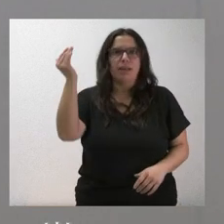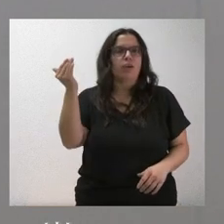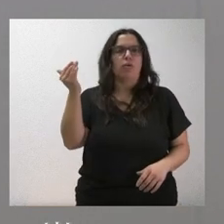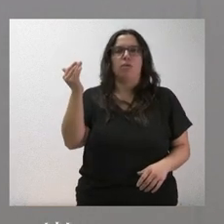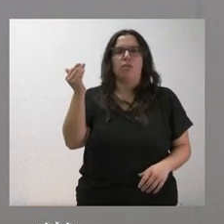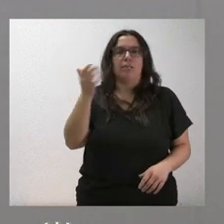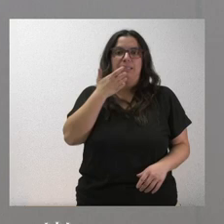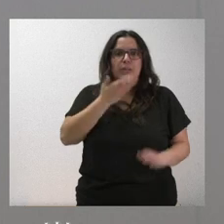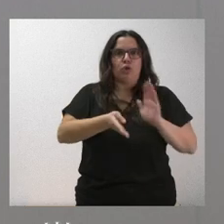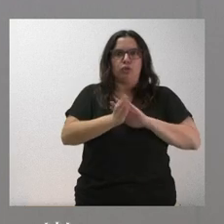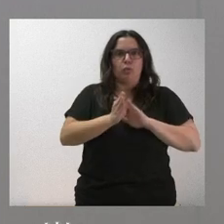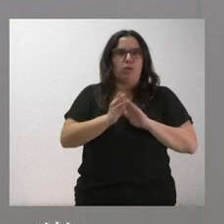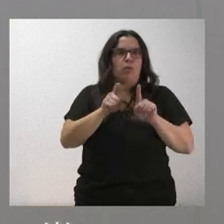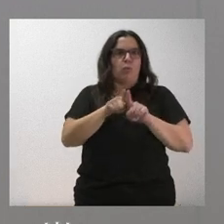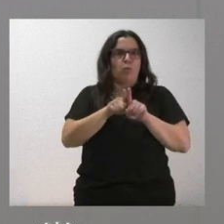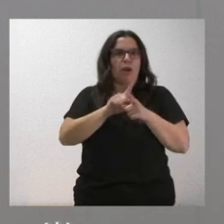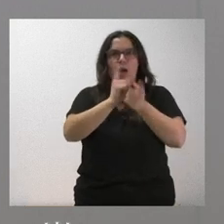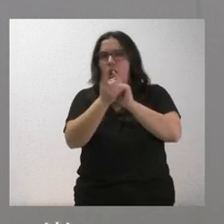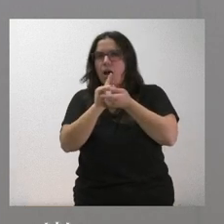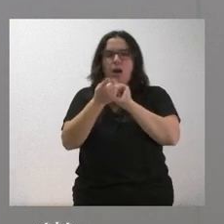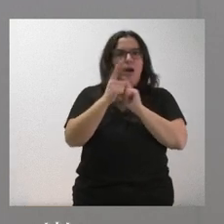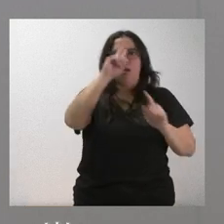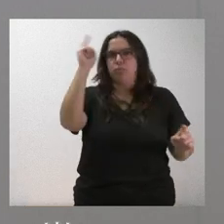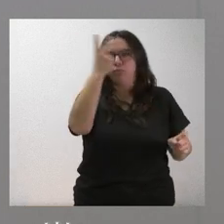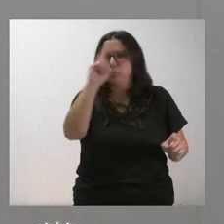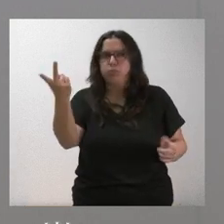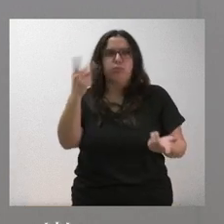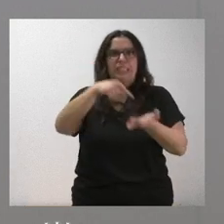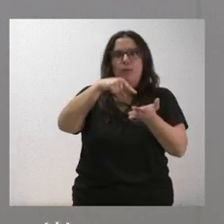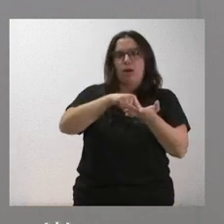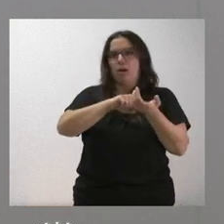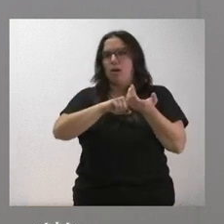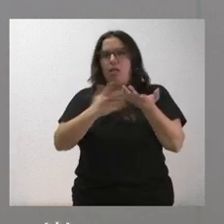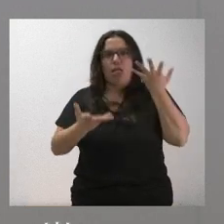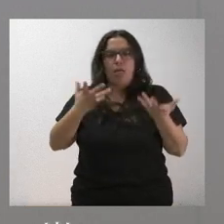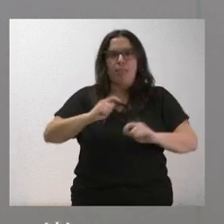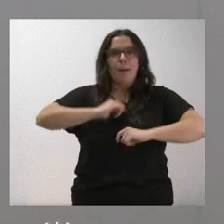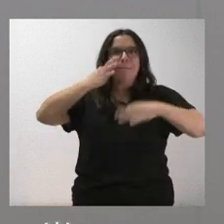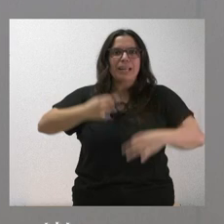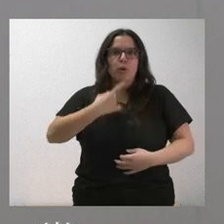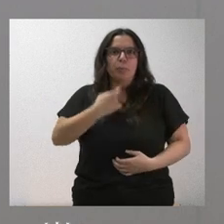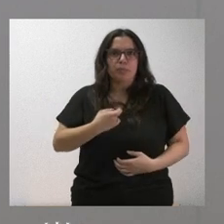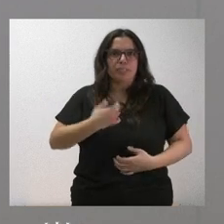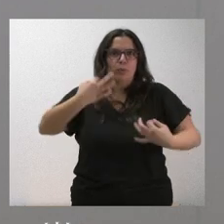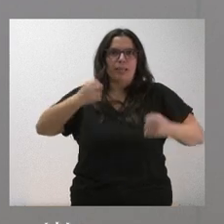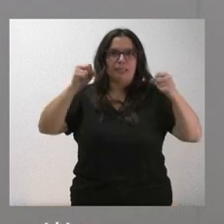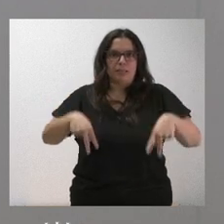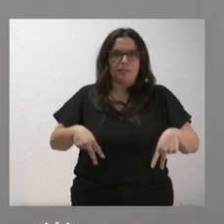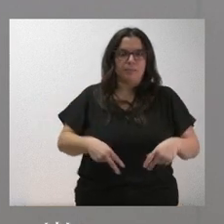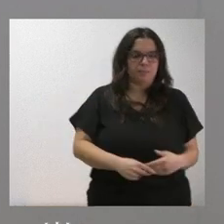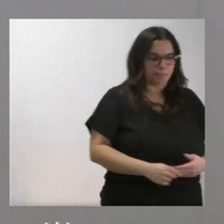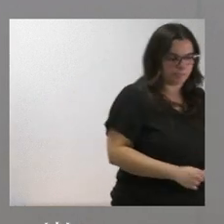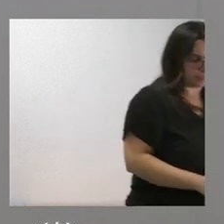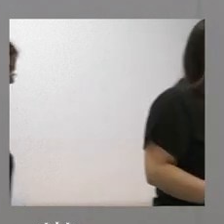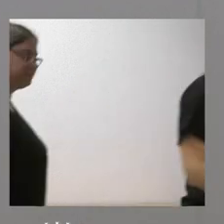Eh Pues a través de cambios legislativos o tributarios que crean ciertos riesgos o dificultades para estas empresas lo que está haciendo también el